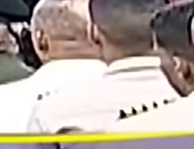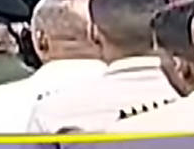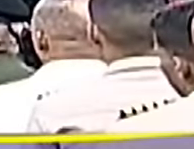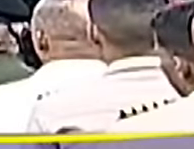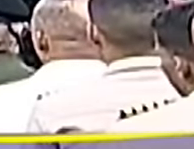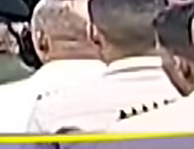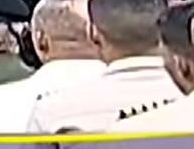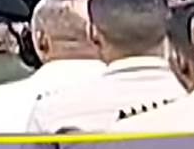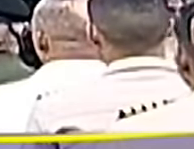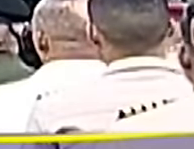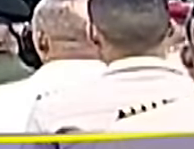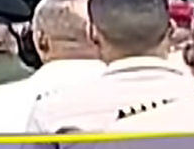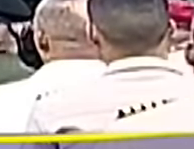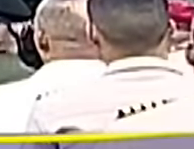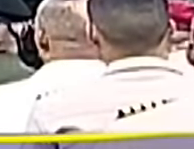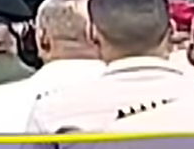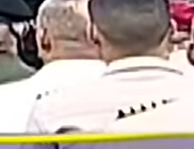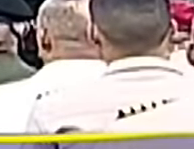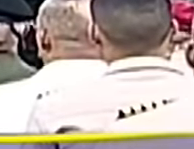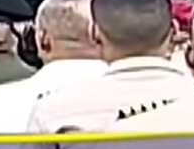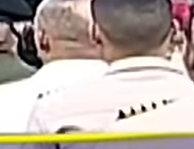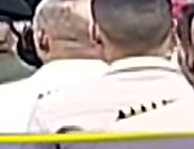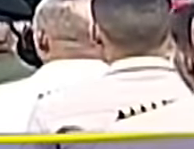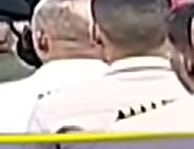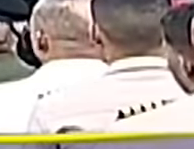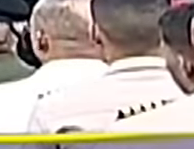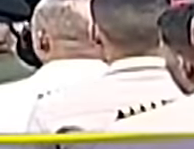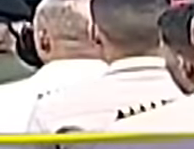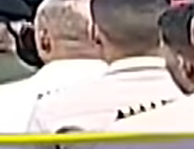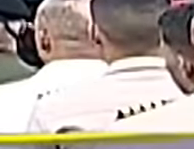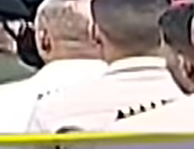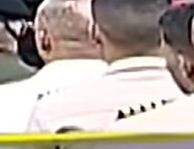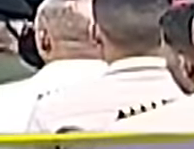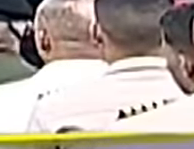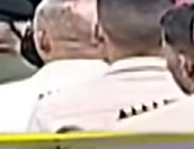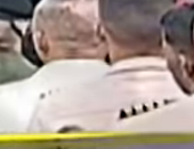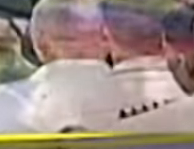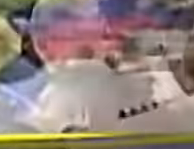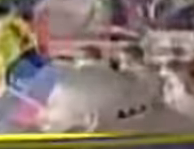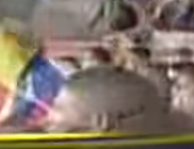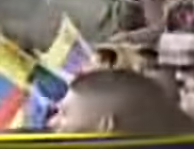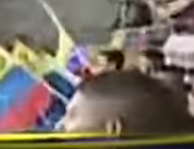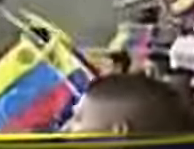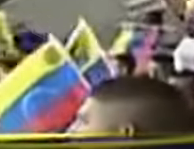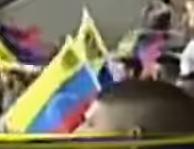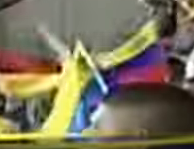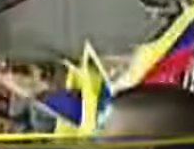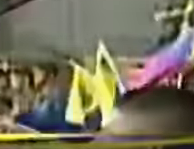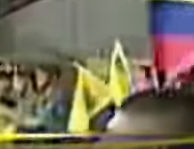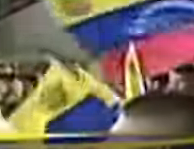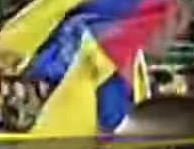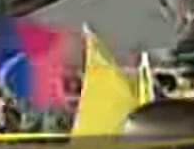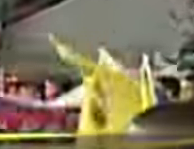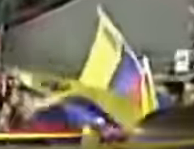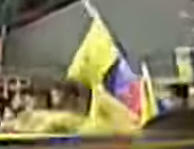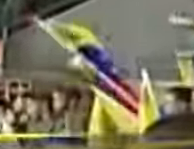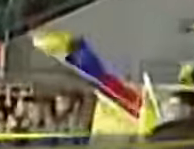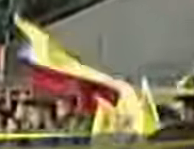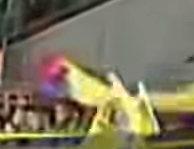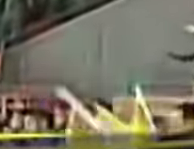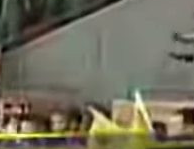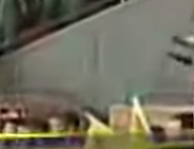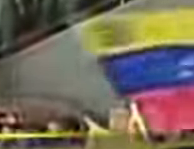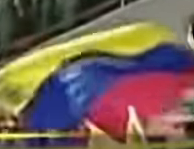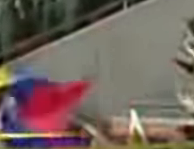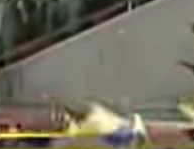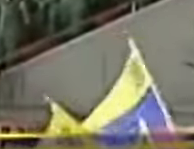se llamaba Robert Chambo. Pero él cambió el argumento, él se alió con los británicos